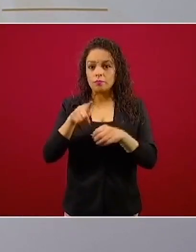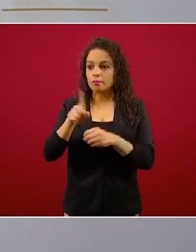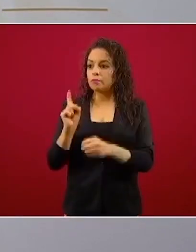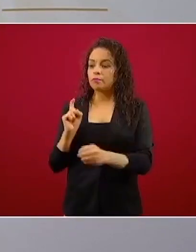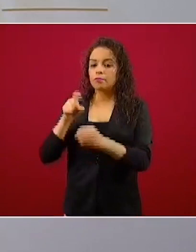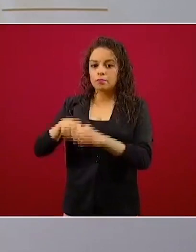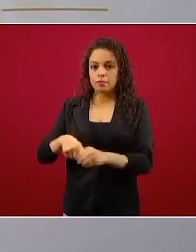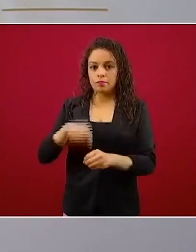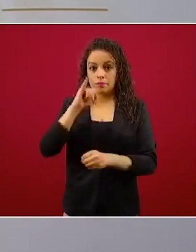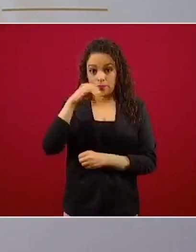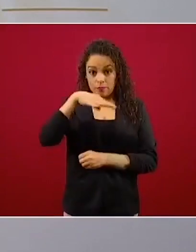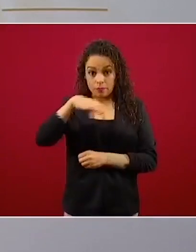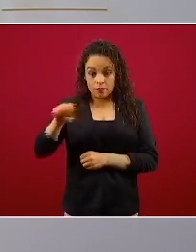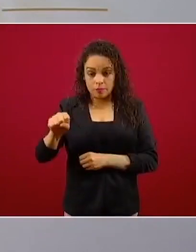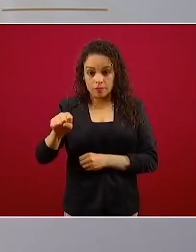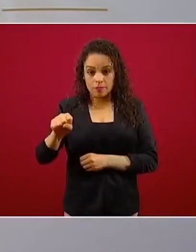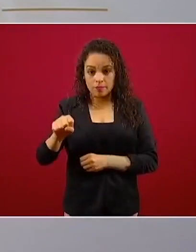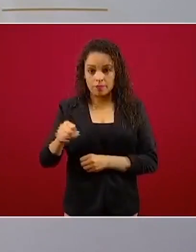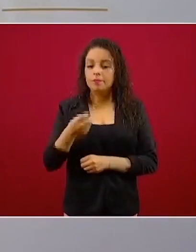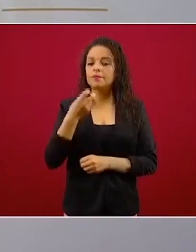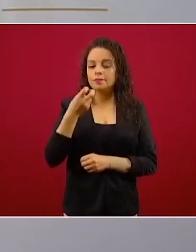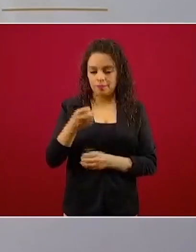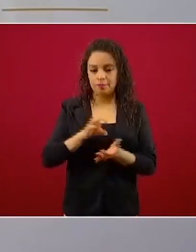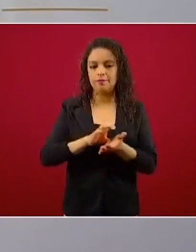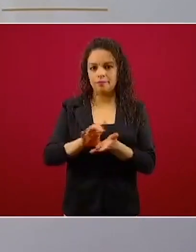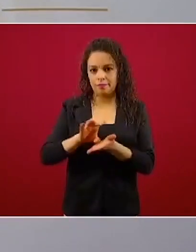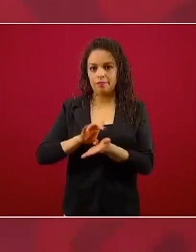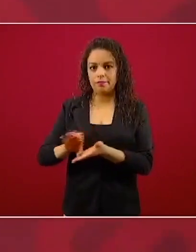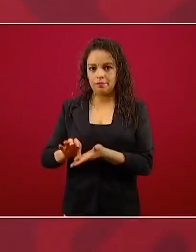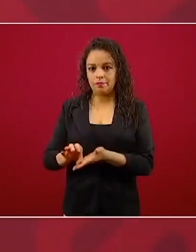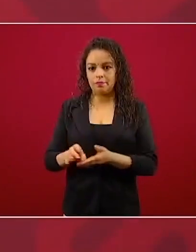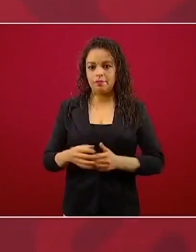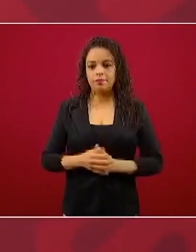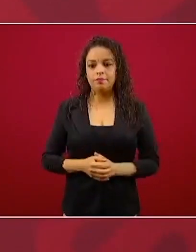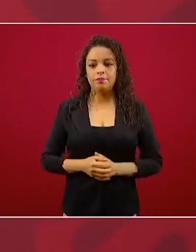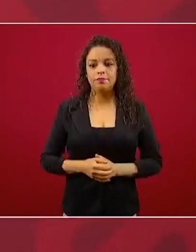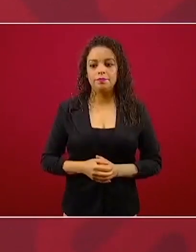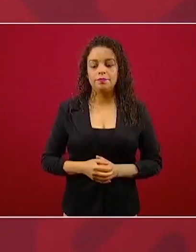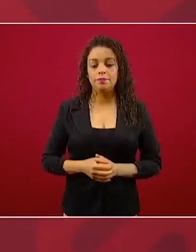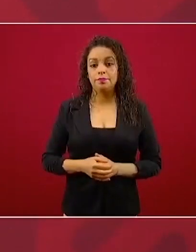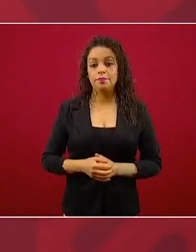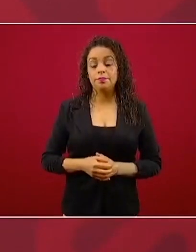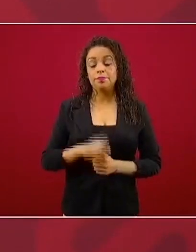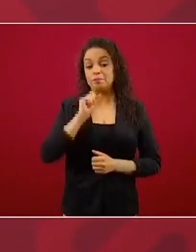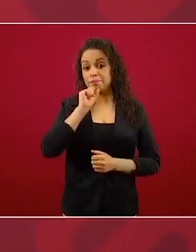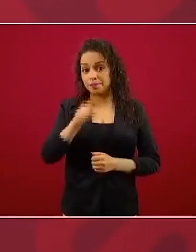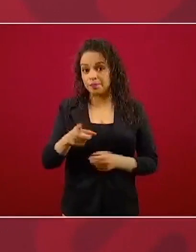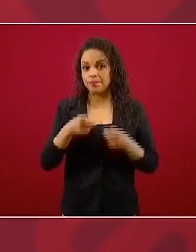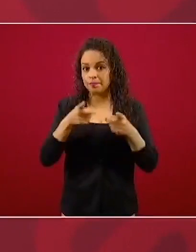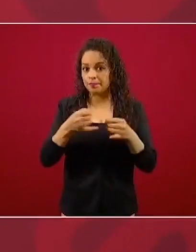Social. Y también les informo que ya